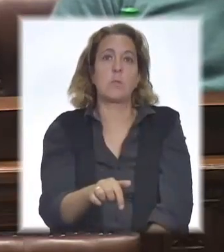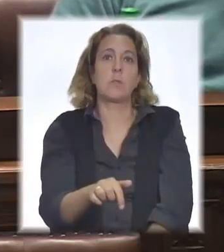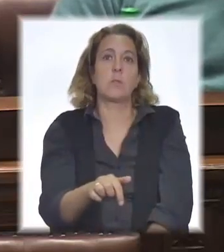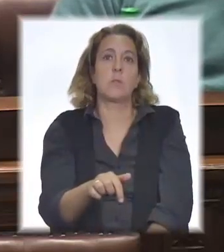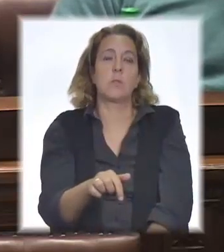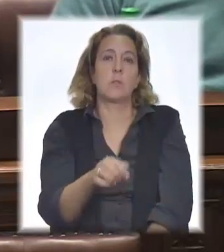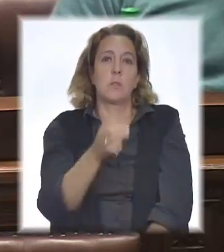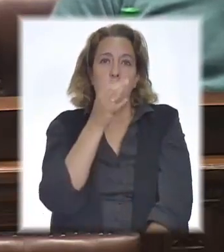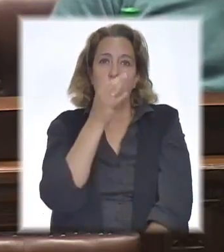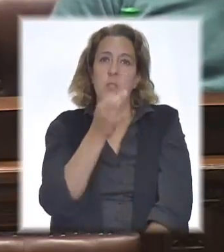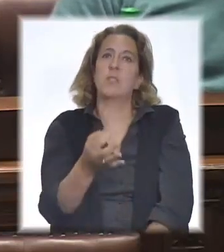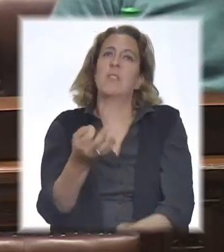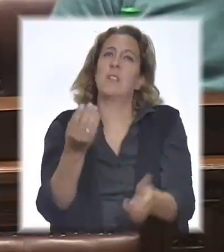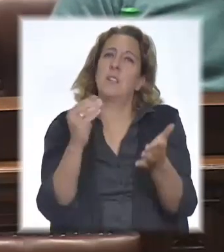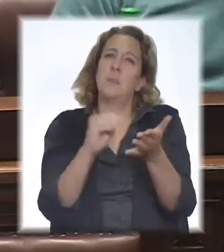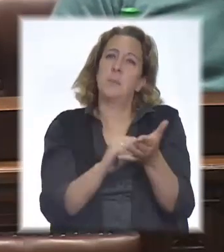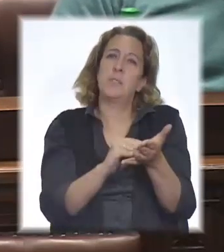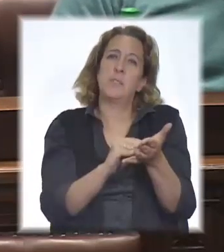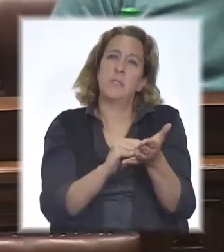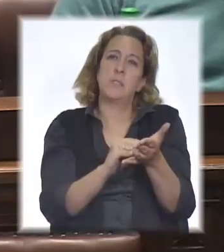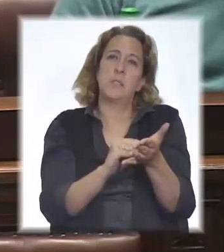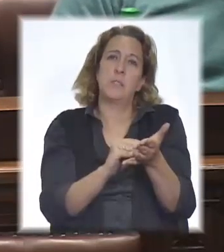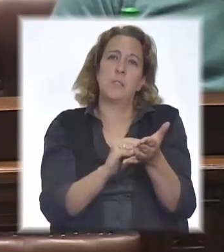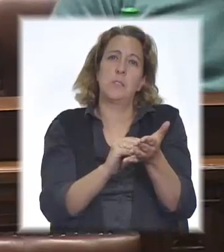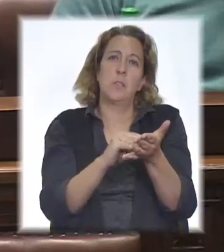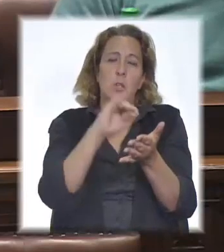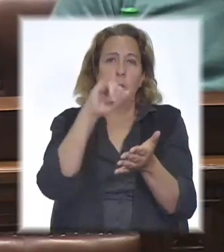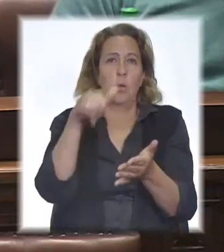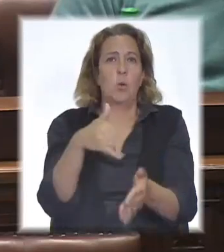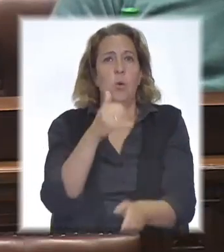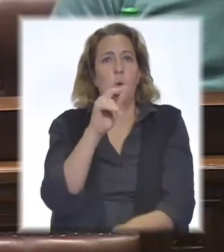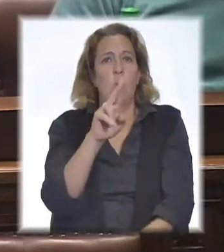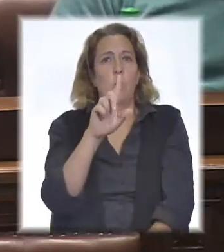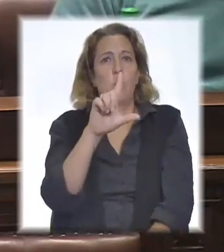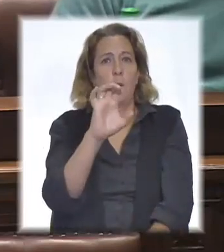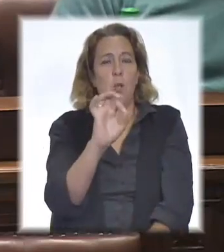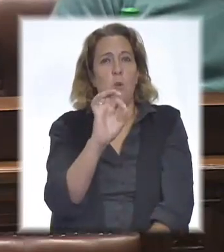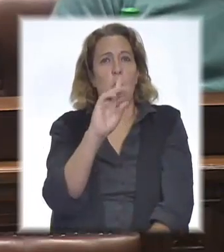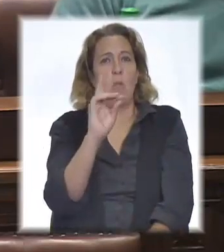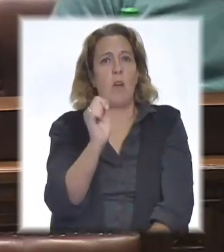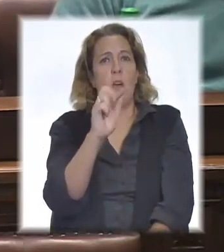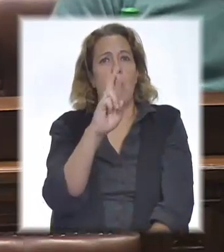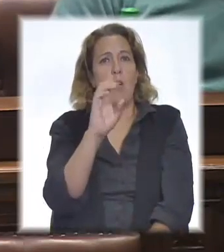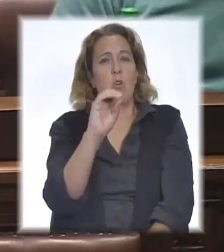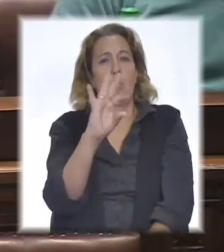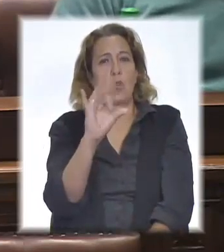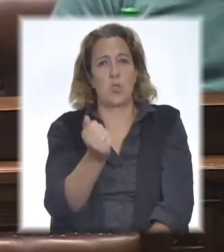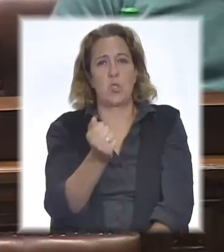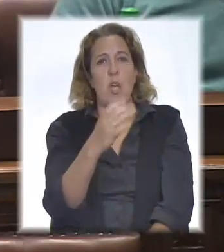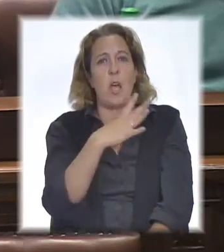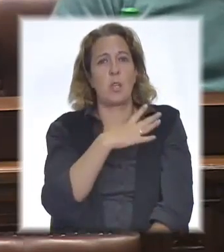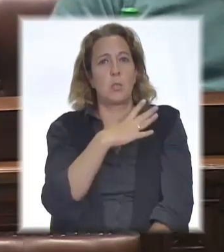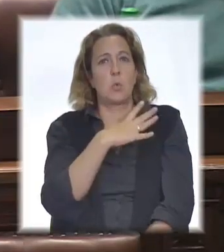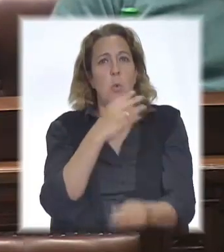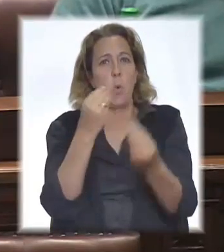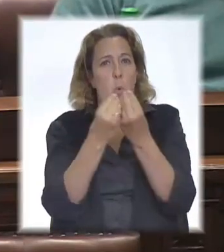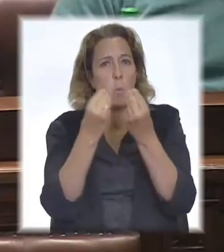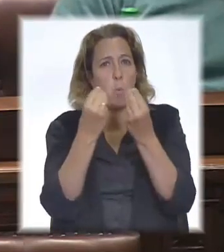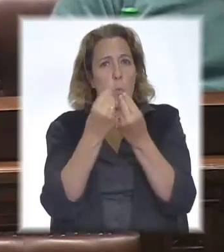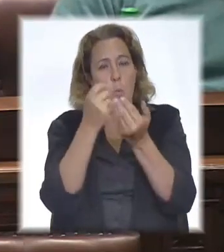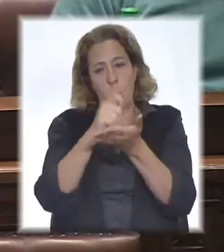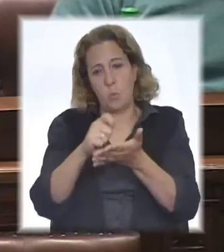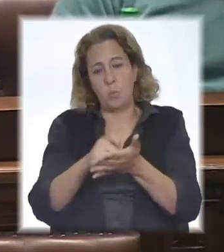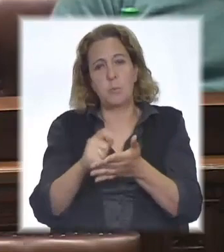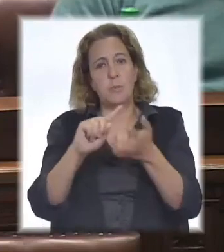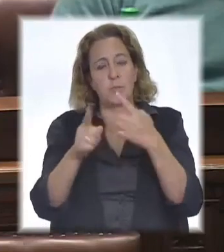mencionar además qué julio de rosa tuvo una serie de obras vinculadas a la